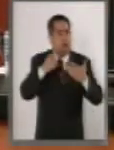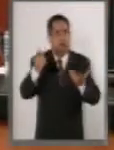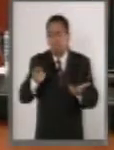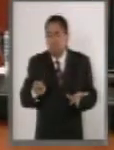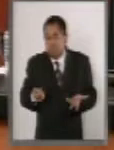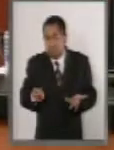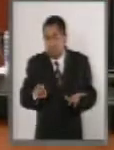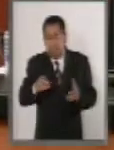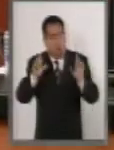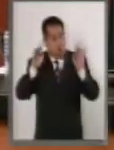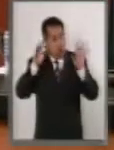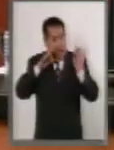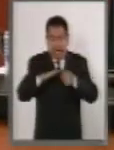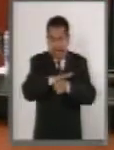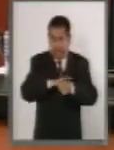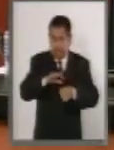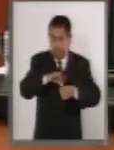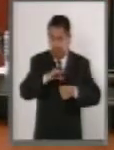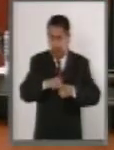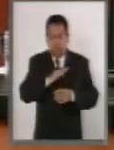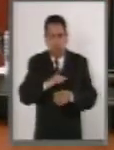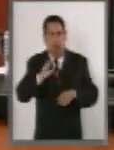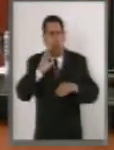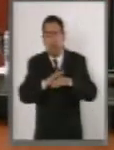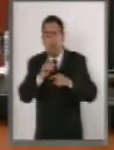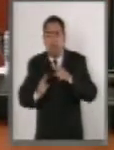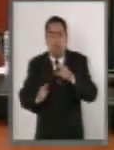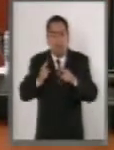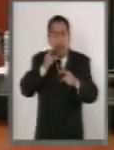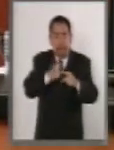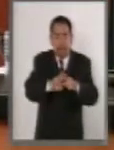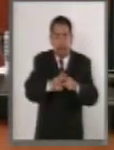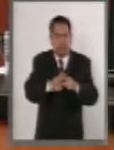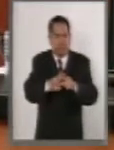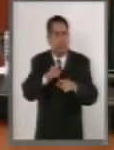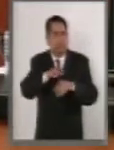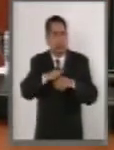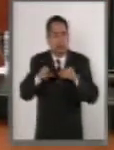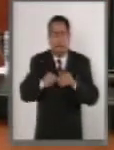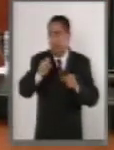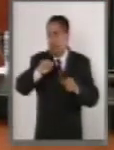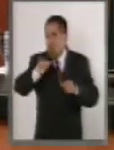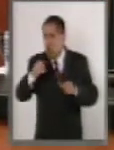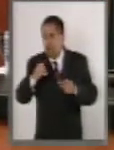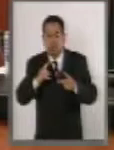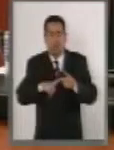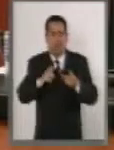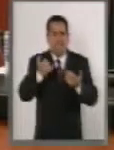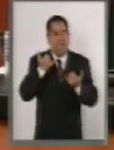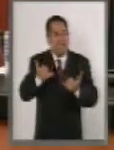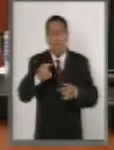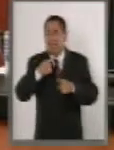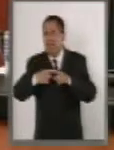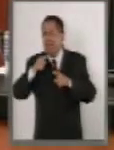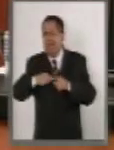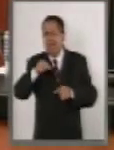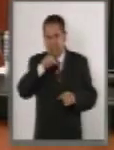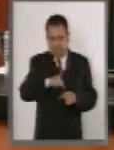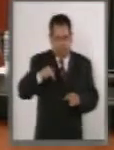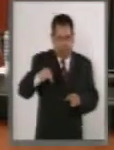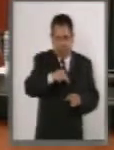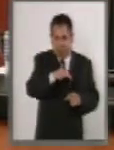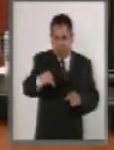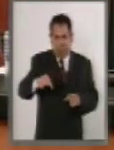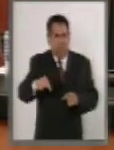únicamente en Los Ángeles. Si a ello le sumamos también el potencial en San José y en los distintos espacios